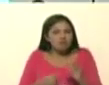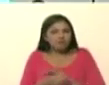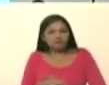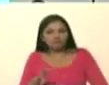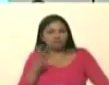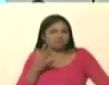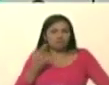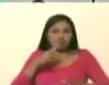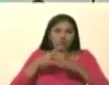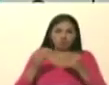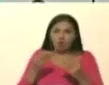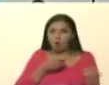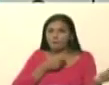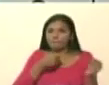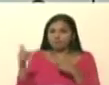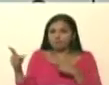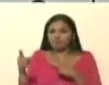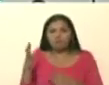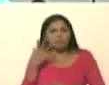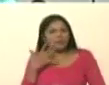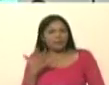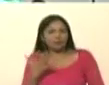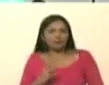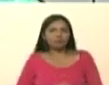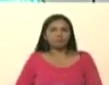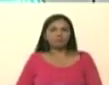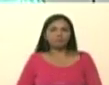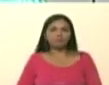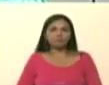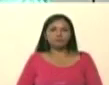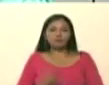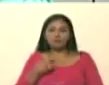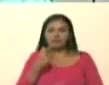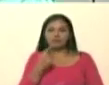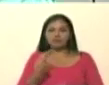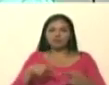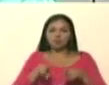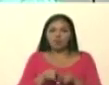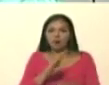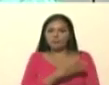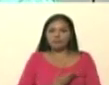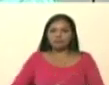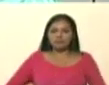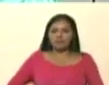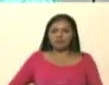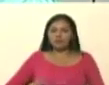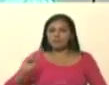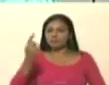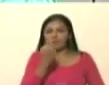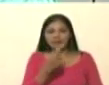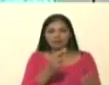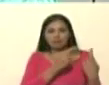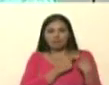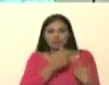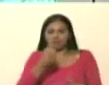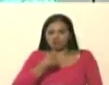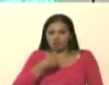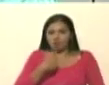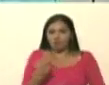ejemplo todo lo que es exportación lo tengo que decir como presidente principal responsable